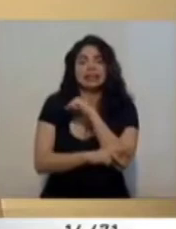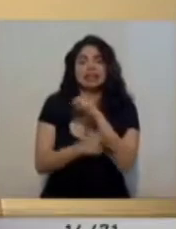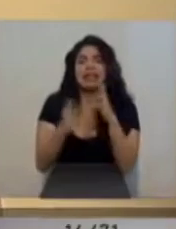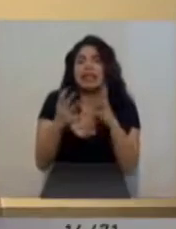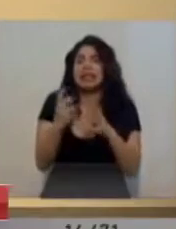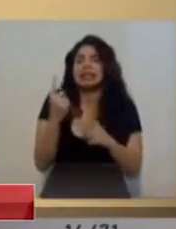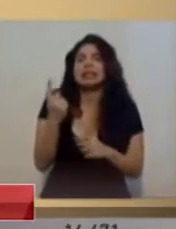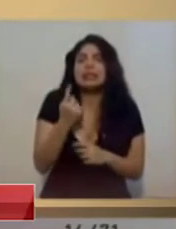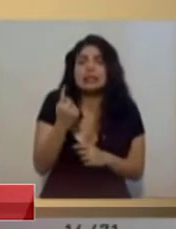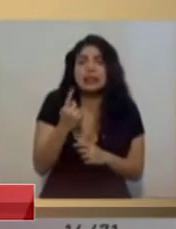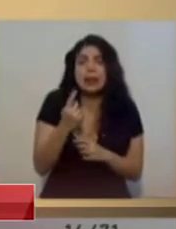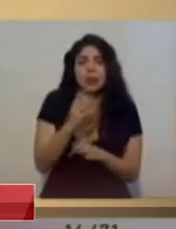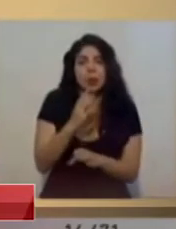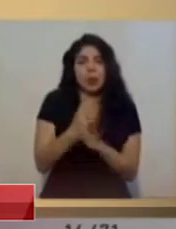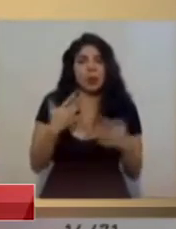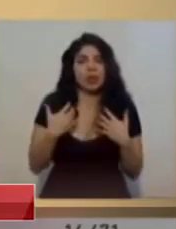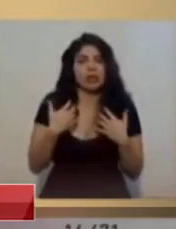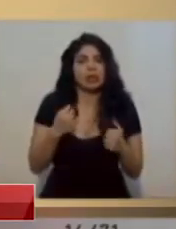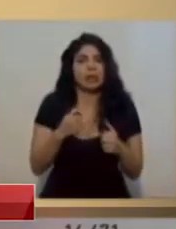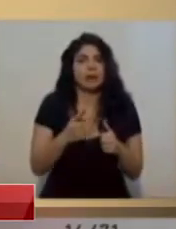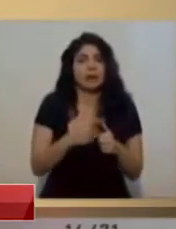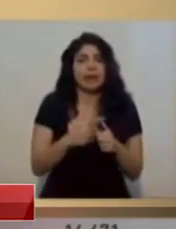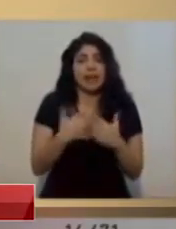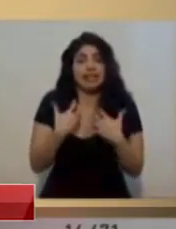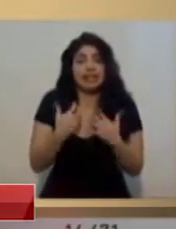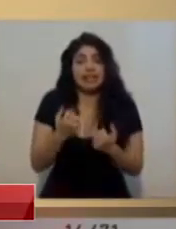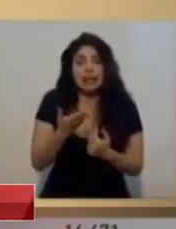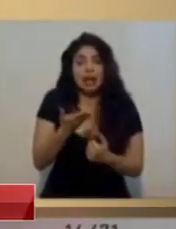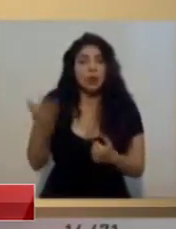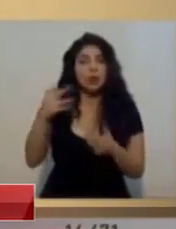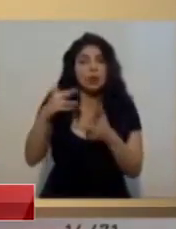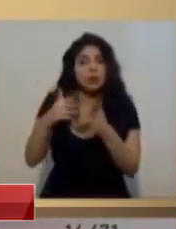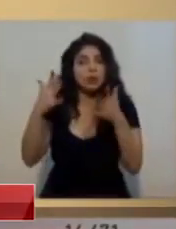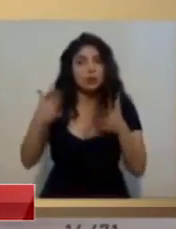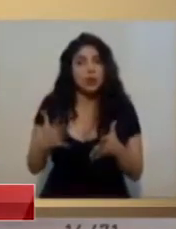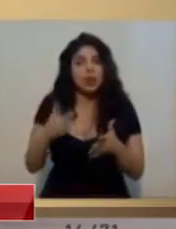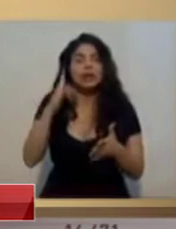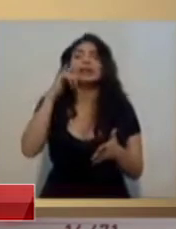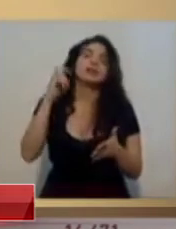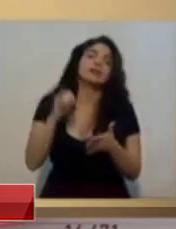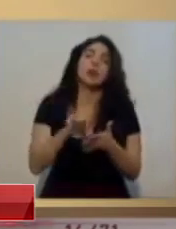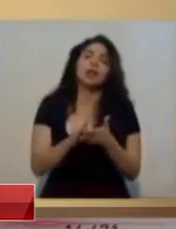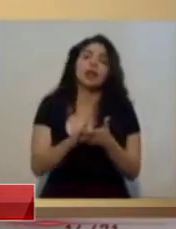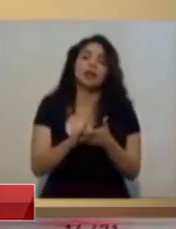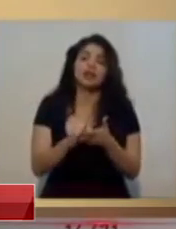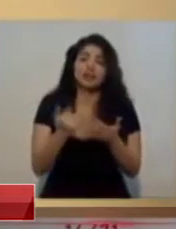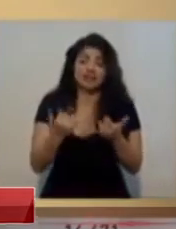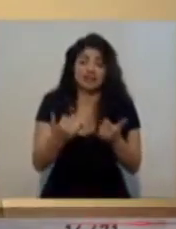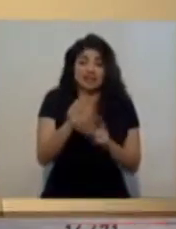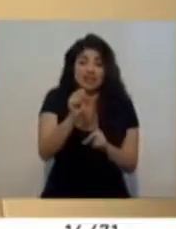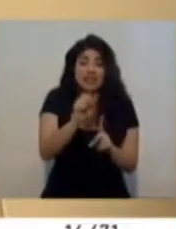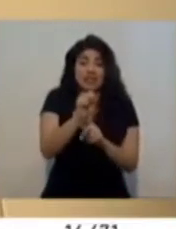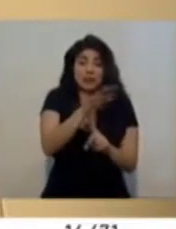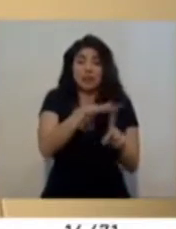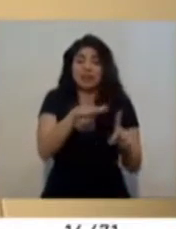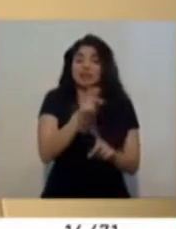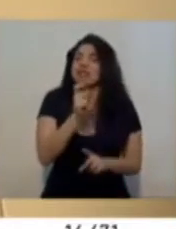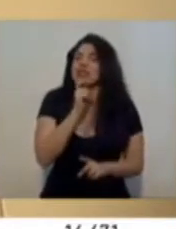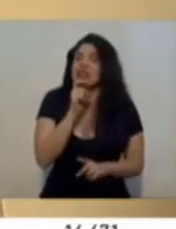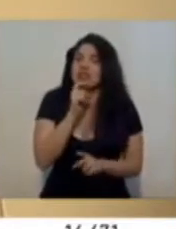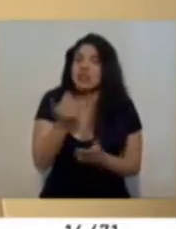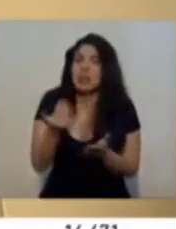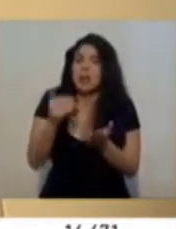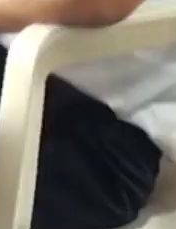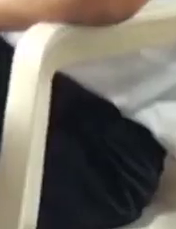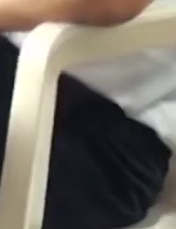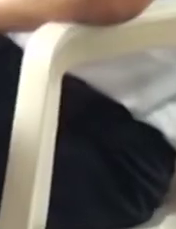la intención siempre va a ser preservar la salud y la salud de nuestros estudiantes por eso estando en esta condición es difícil retornar